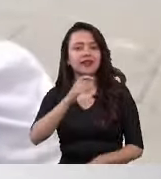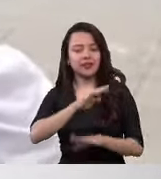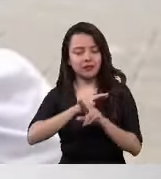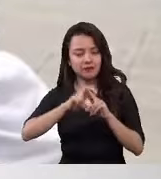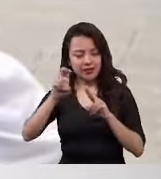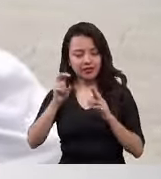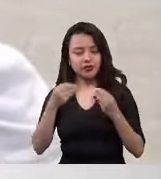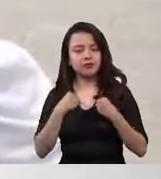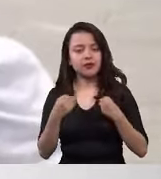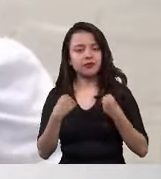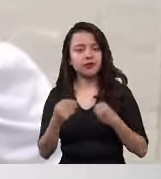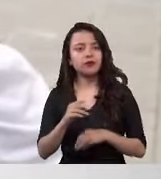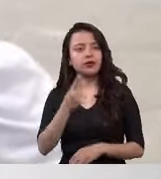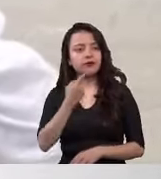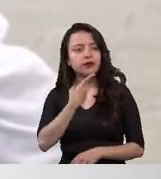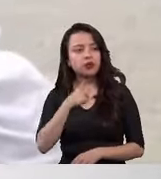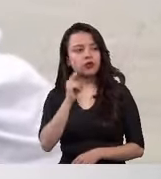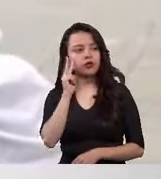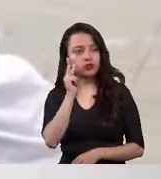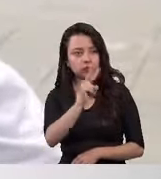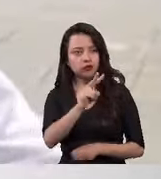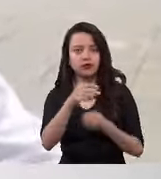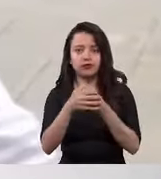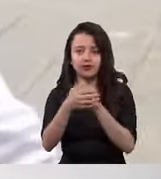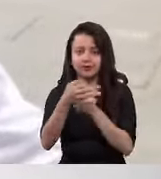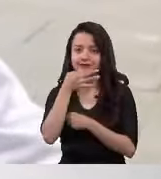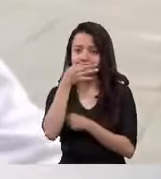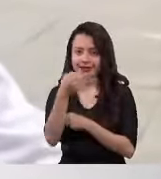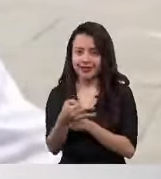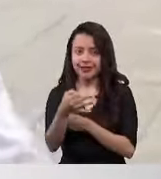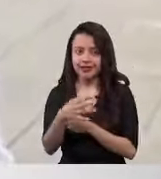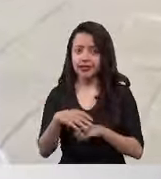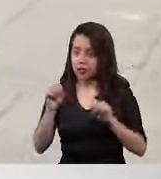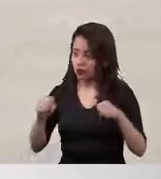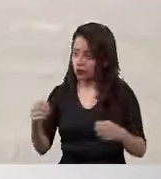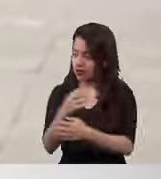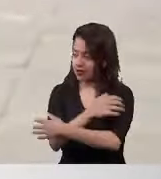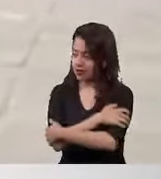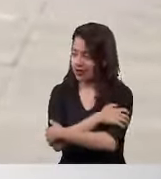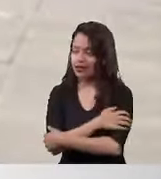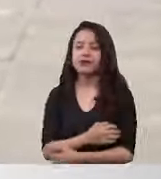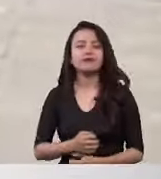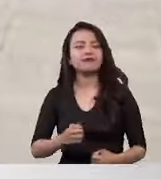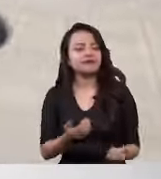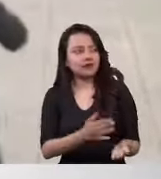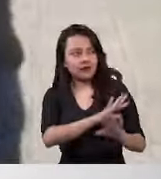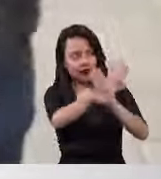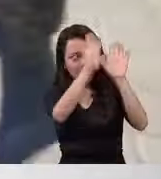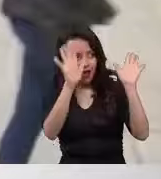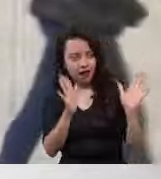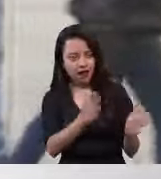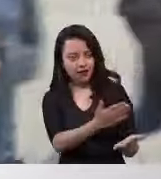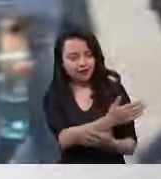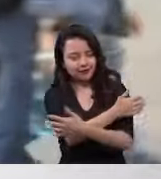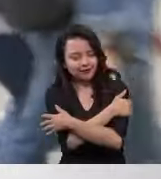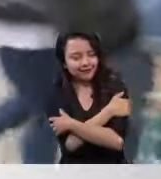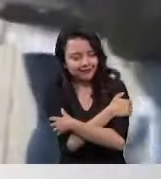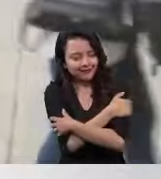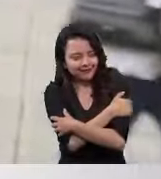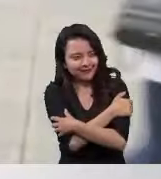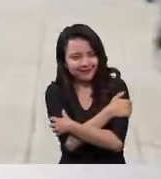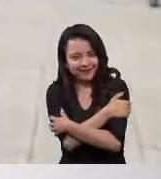Me ha gustado mucho tu programa, Sin Carreta, es en serio. ¿Le puedo dar un abrazo? Claro, Ave María. ¿Cómo? Esto no me lo